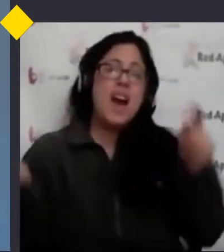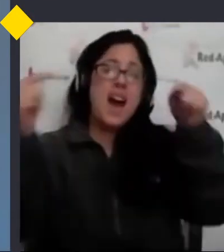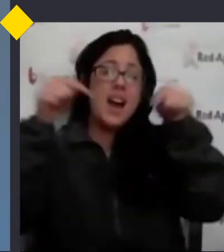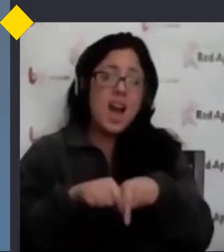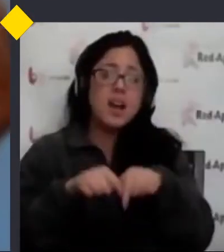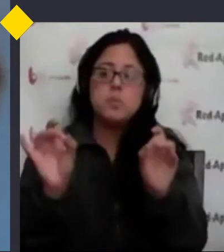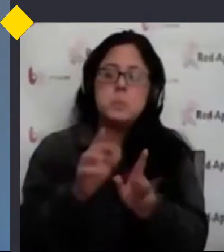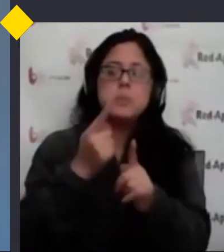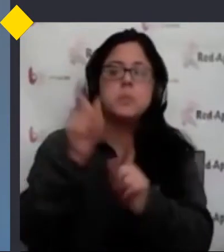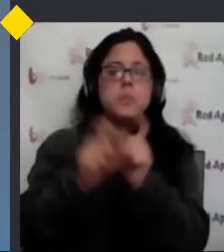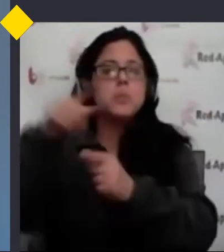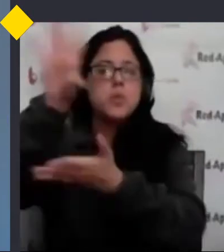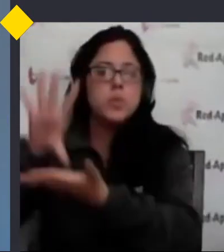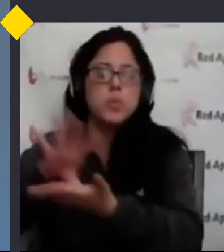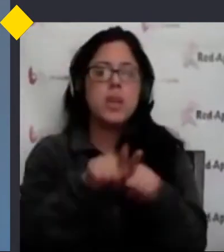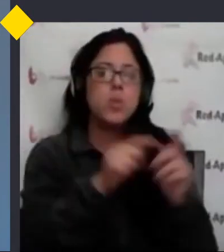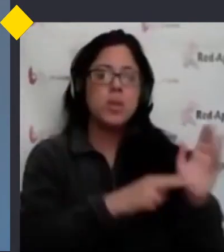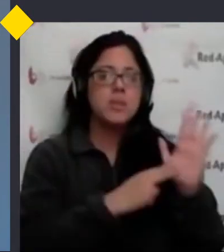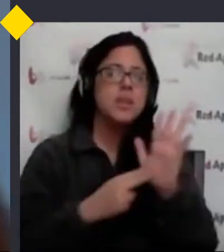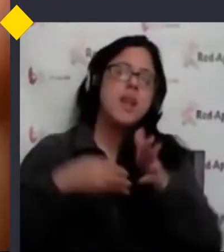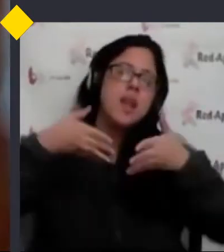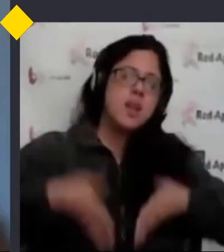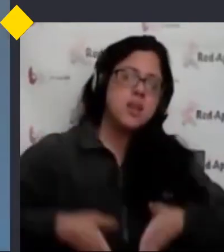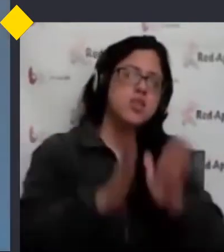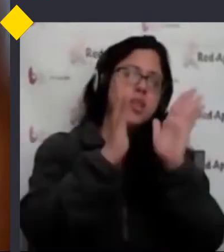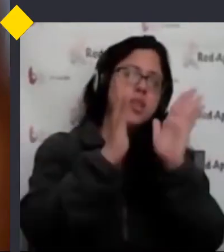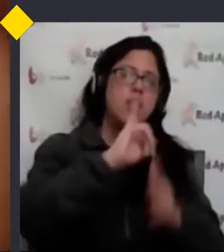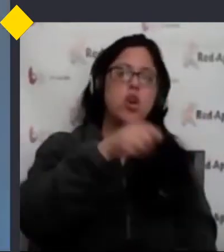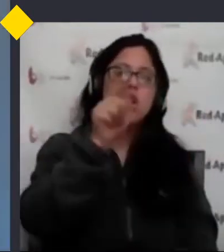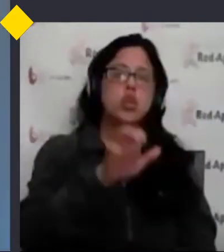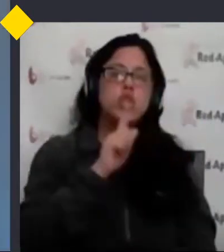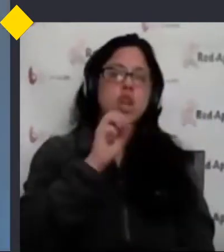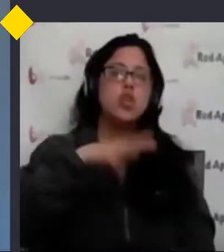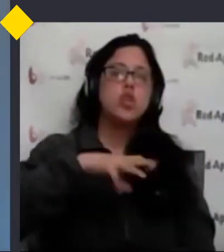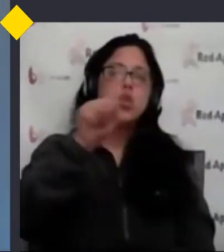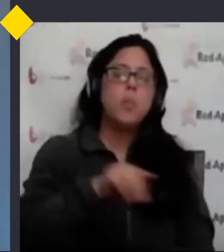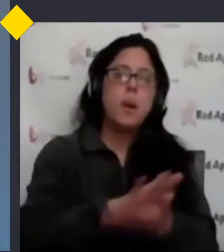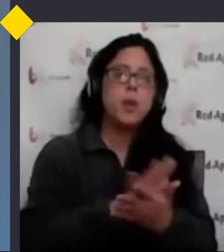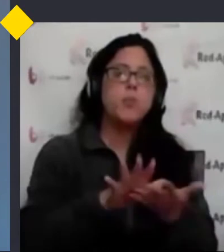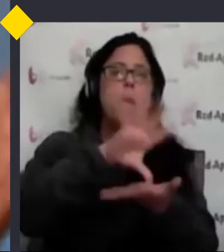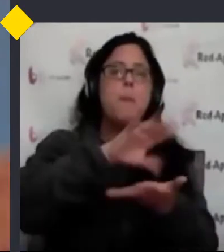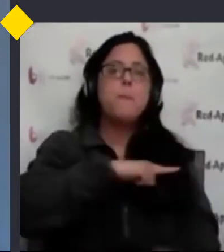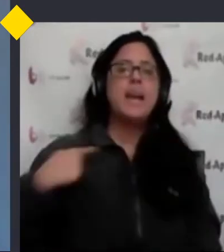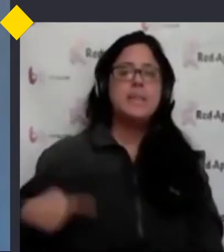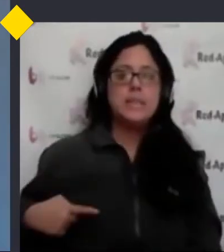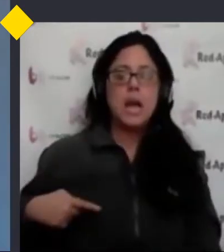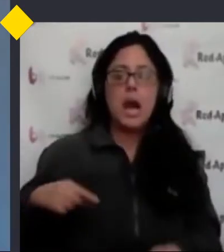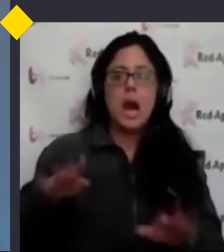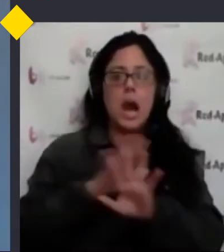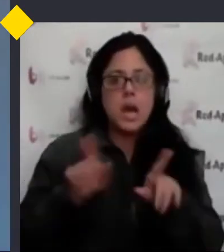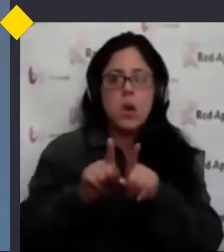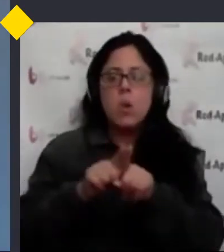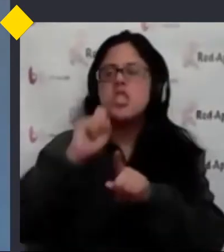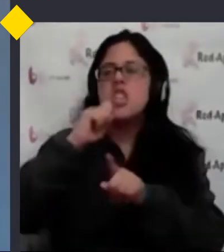hubiera presentado con la nacionalidad. José Tomás es de China. A nadie se le presentó acá es chileno o chilena,